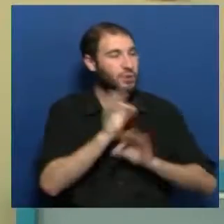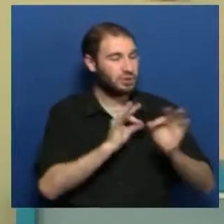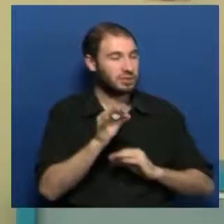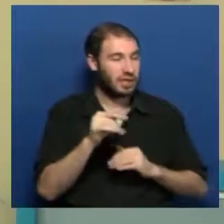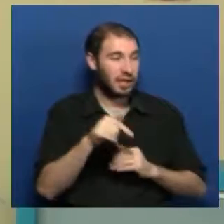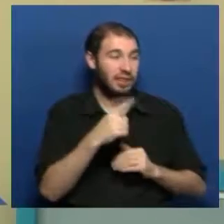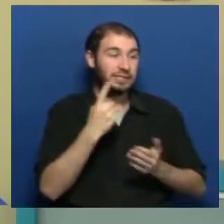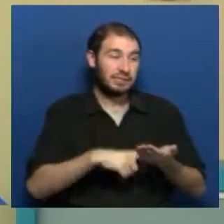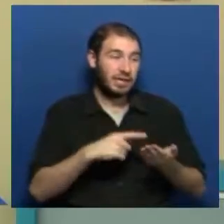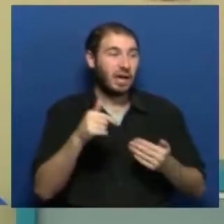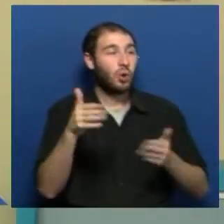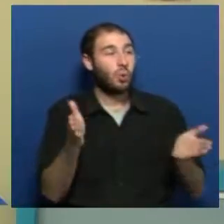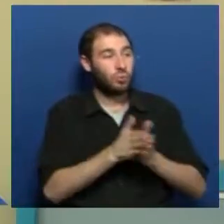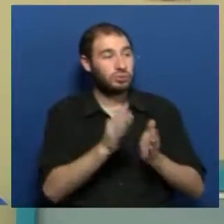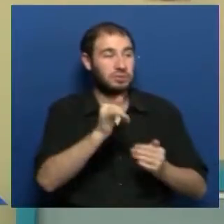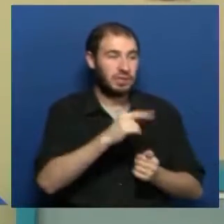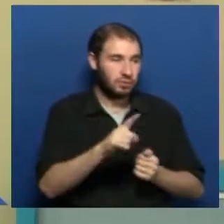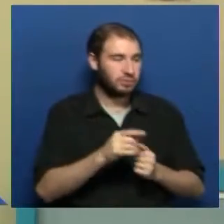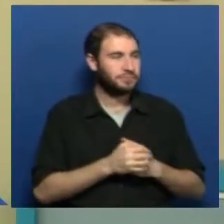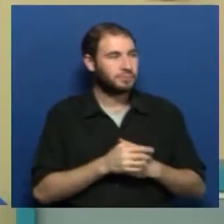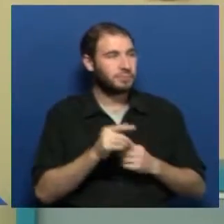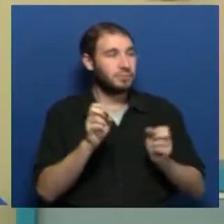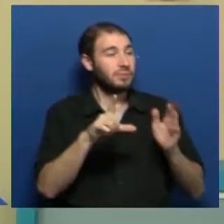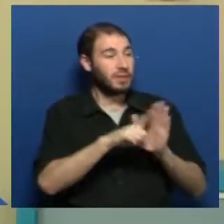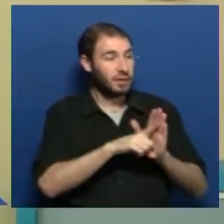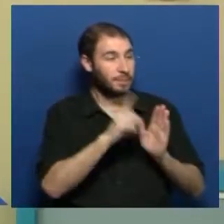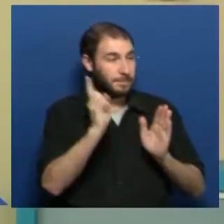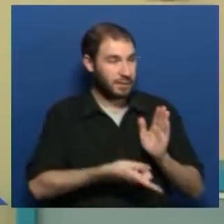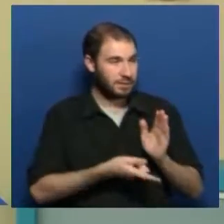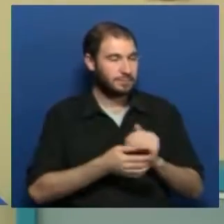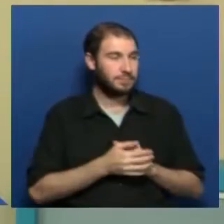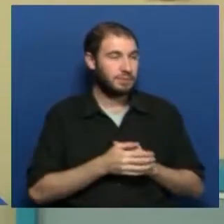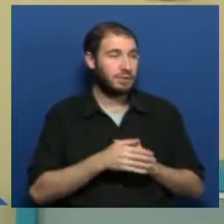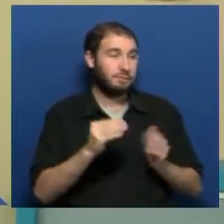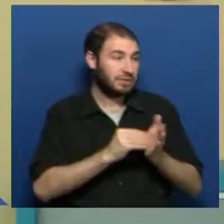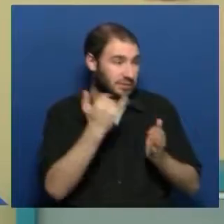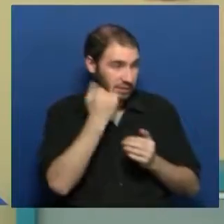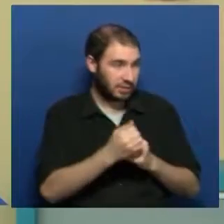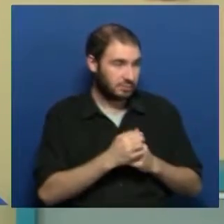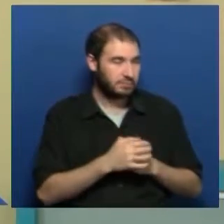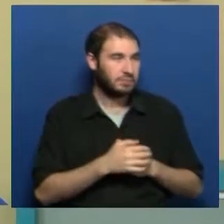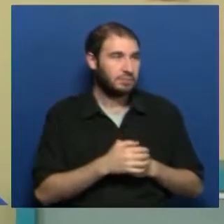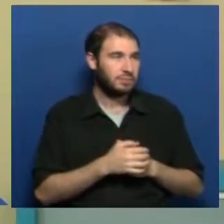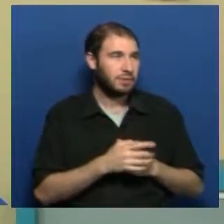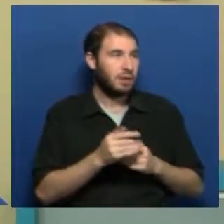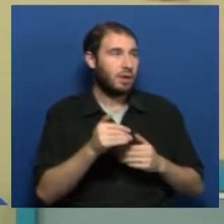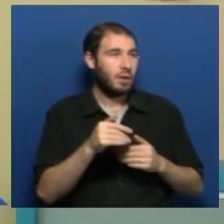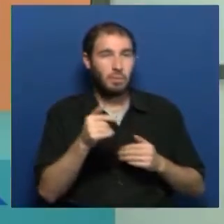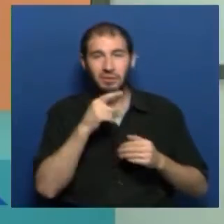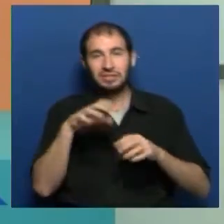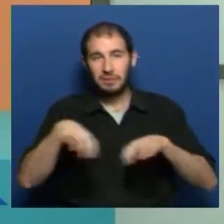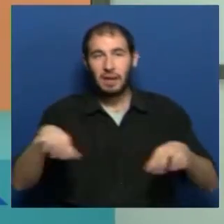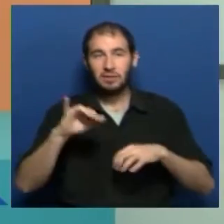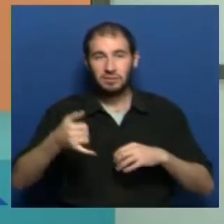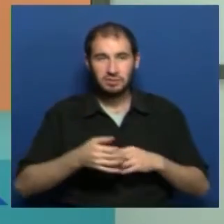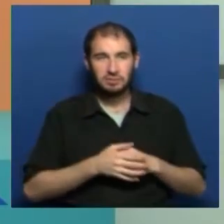de ley, decidir si vamos en conjunto o no. Y en este sentido, la normativa establece ya las fechas, ¿no? Para los dos. Si vamos por separado,